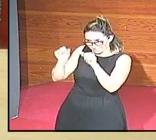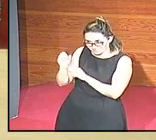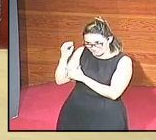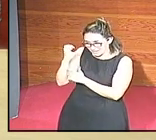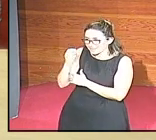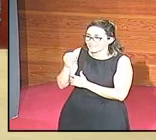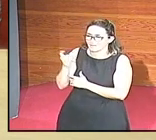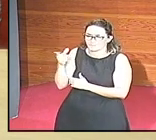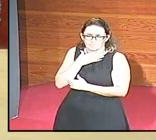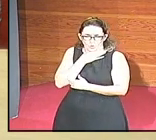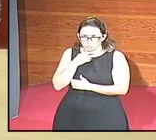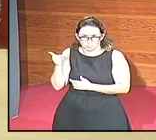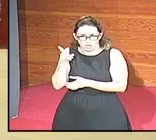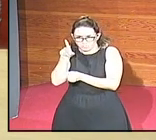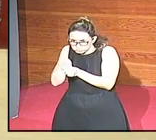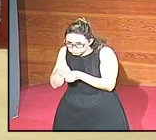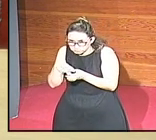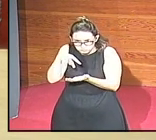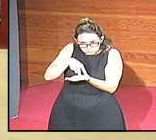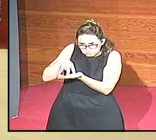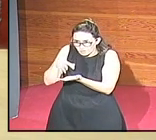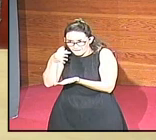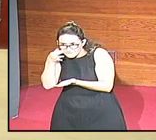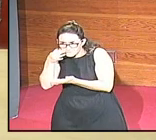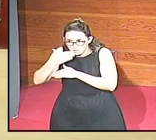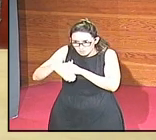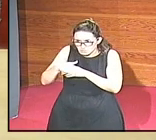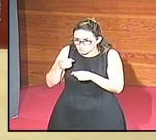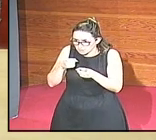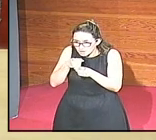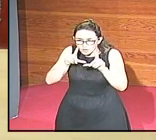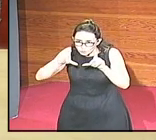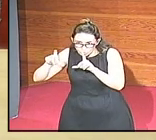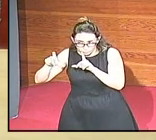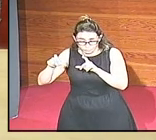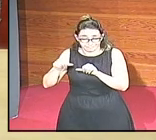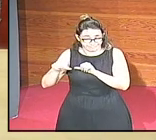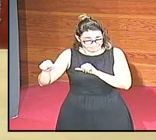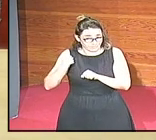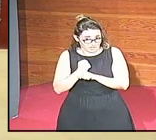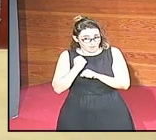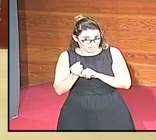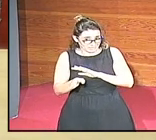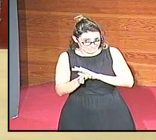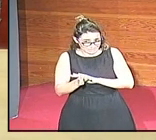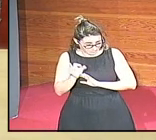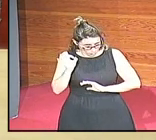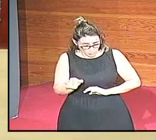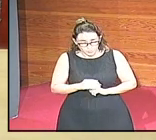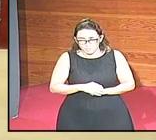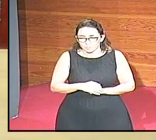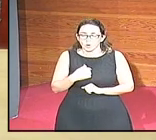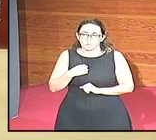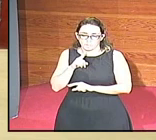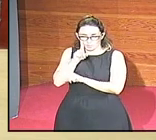calle en los conflictos. Vas a tener mucho trabajo, te lo aseguro. Hay dos temas. Uno